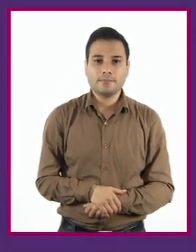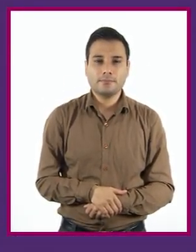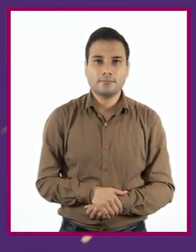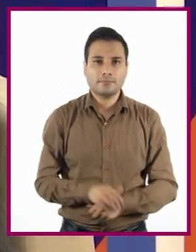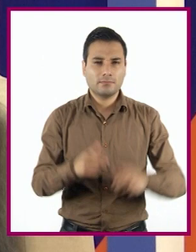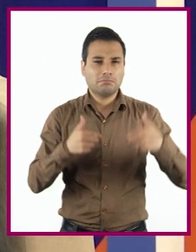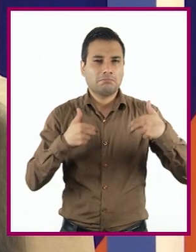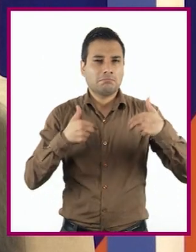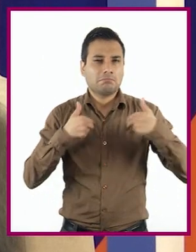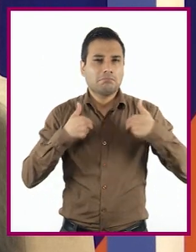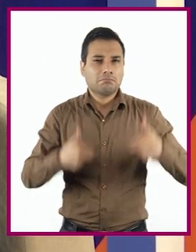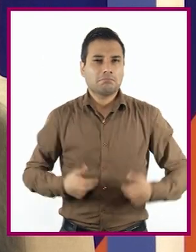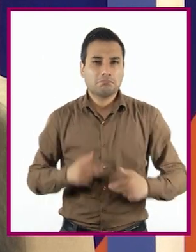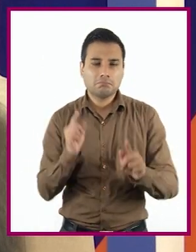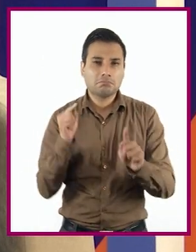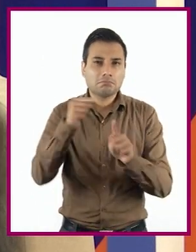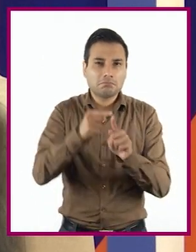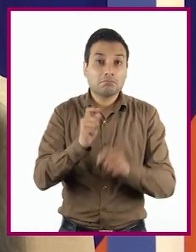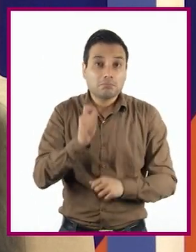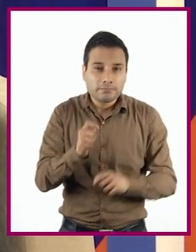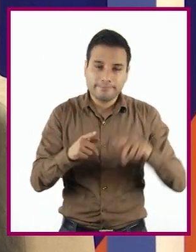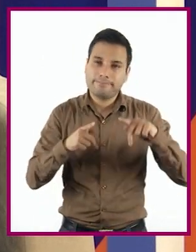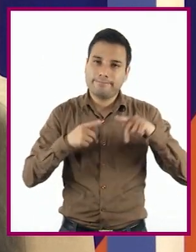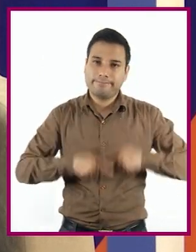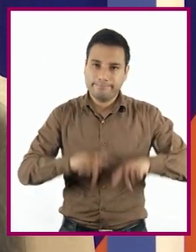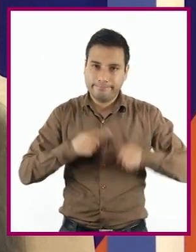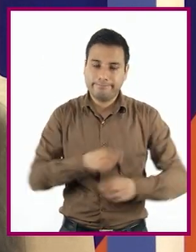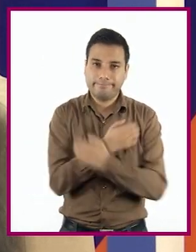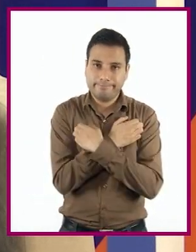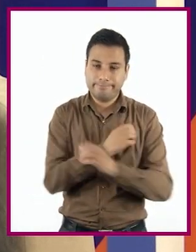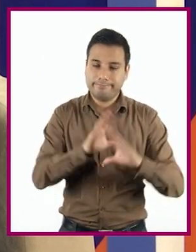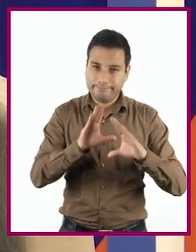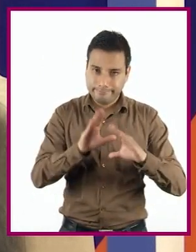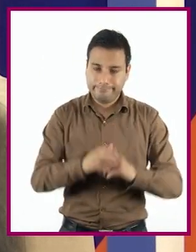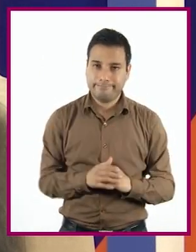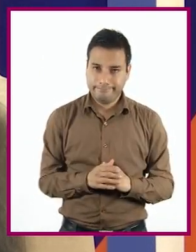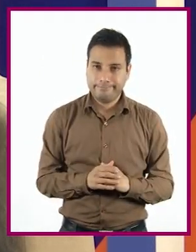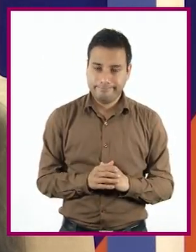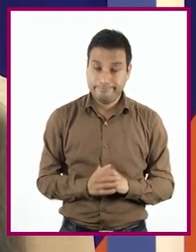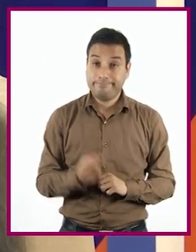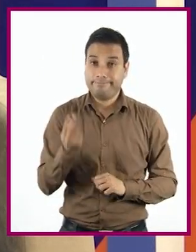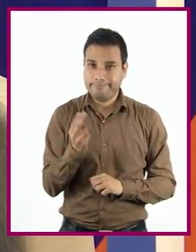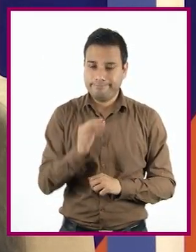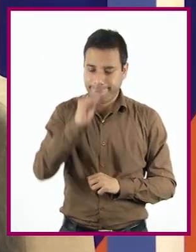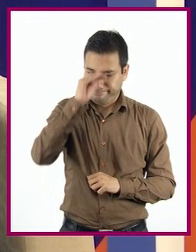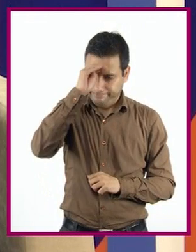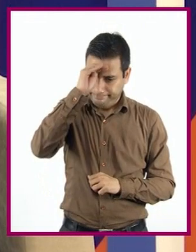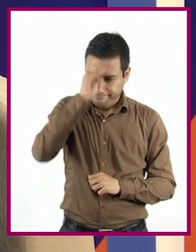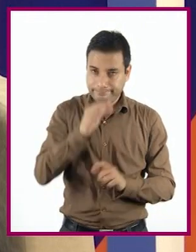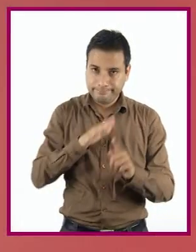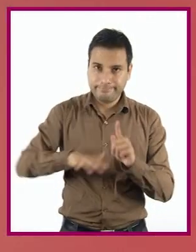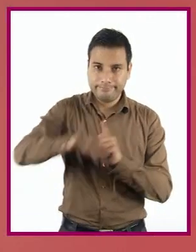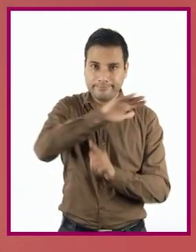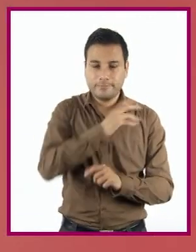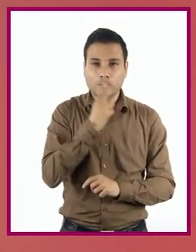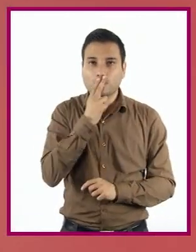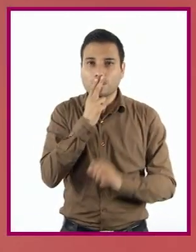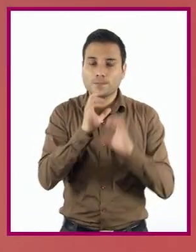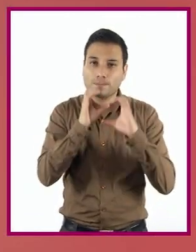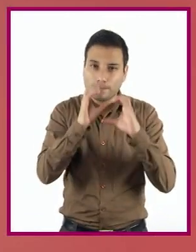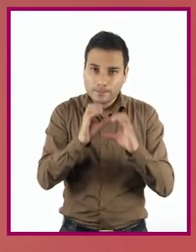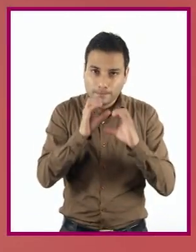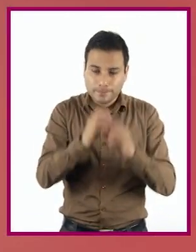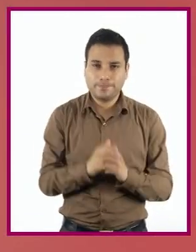es educar al ser humano y destacar sus virtudes a través de la reflexión y el cuidado de la naturaleza.